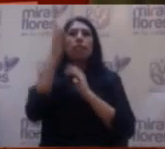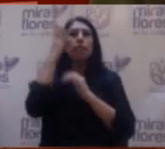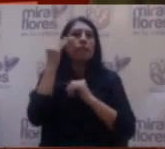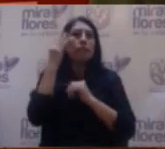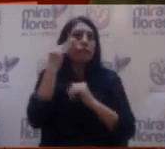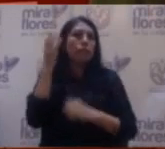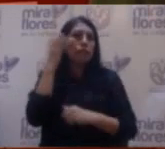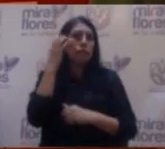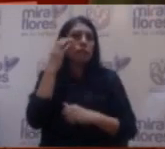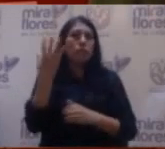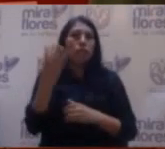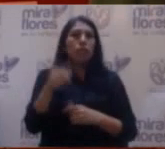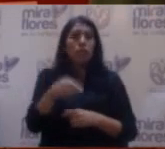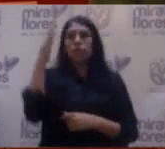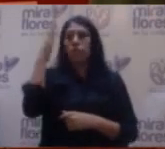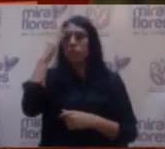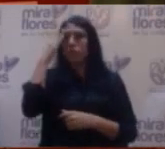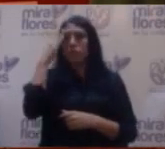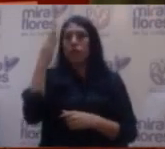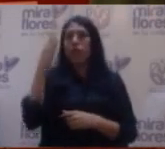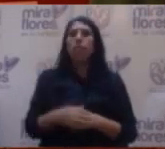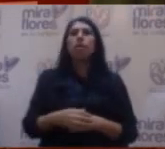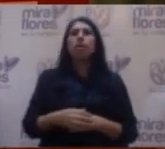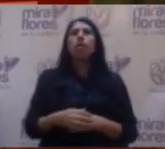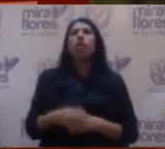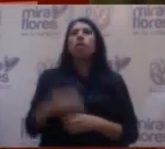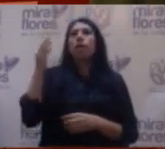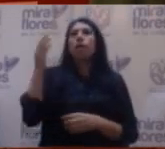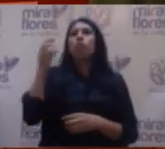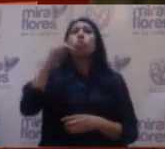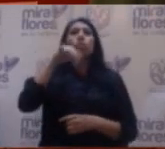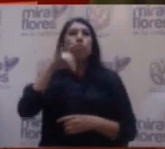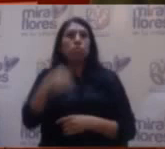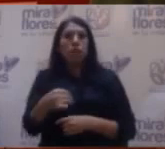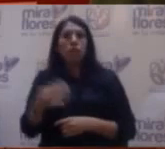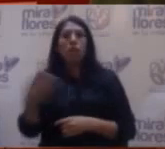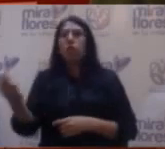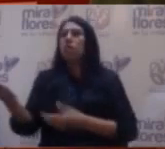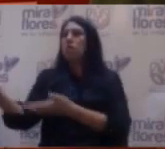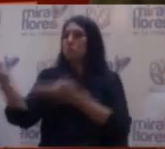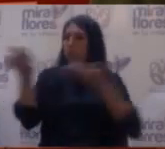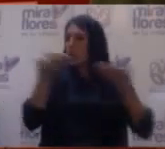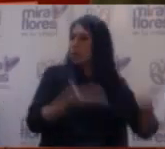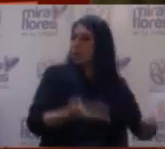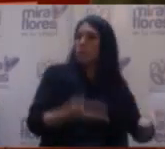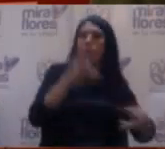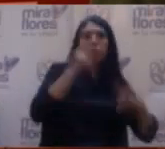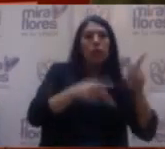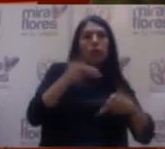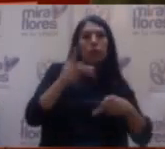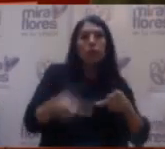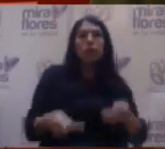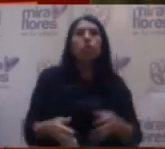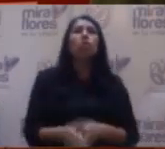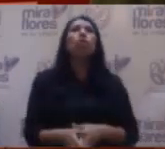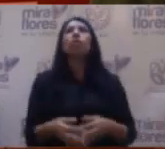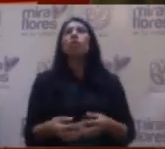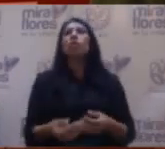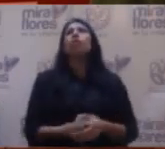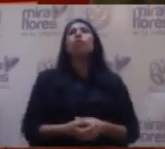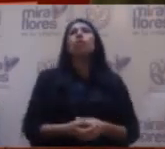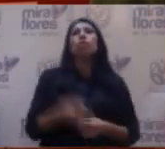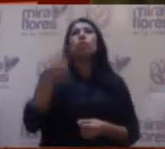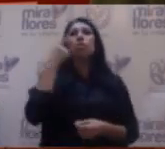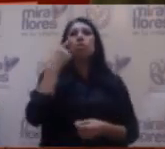Ellos saben que se enteraron que los miércoles el alcalde atiende, y llegaron a conocer cómo es la experiencia y ver cómo